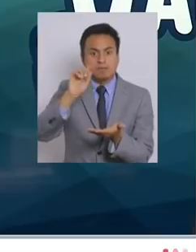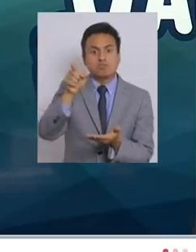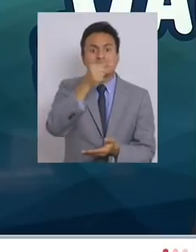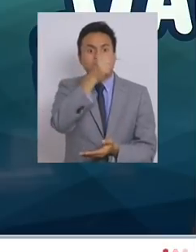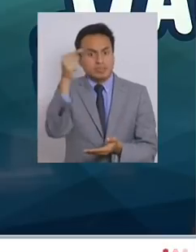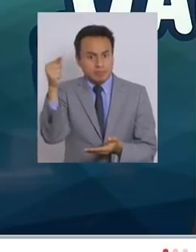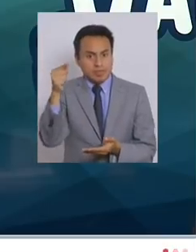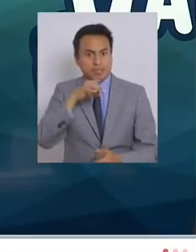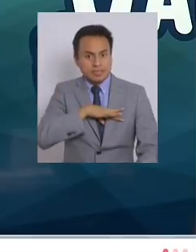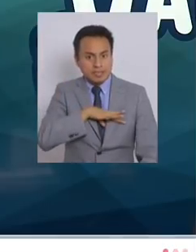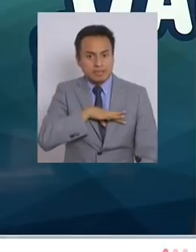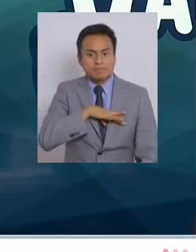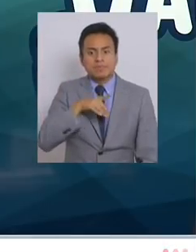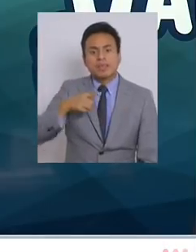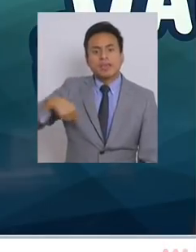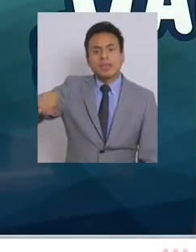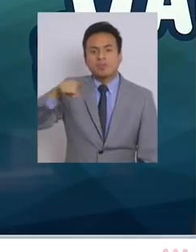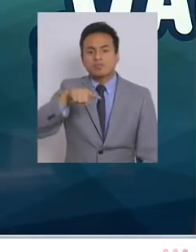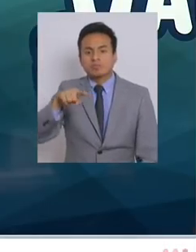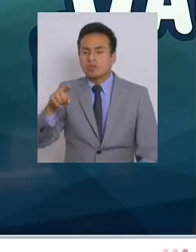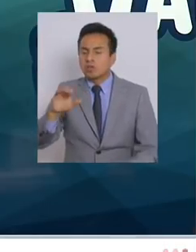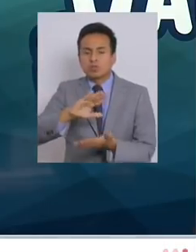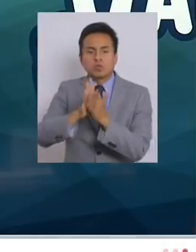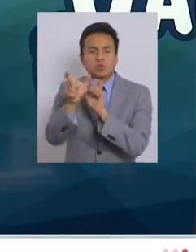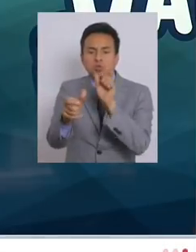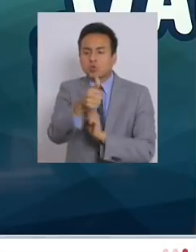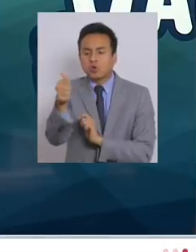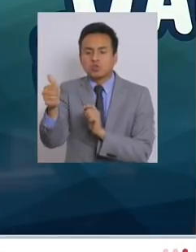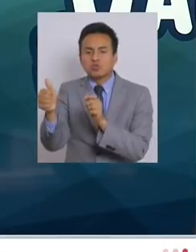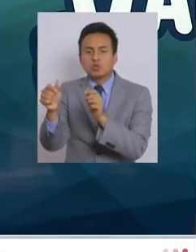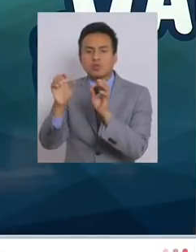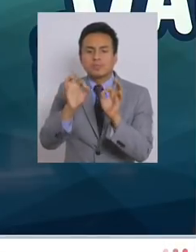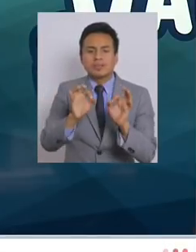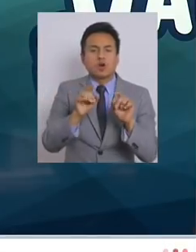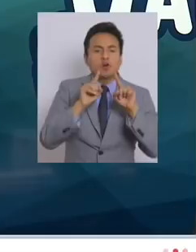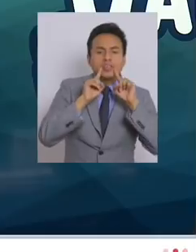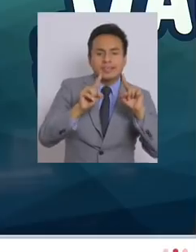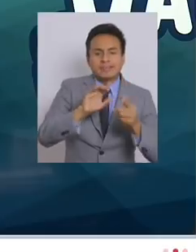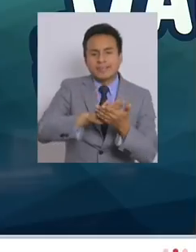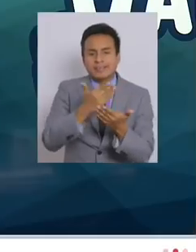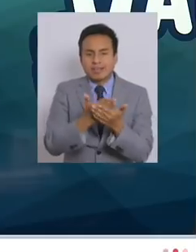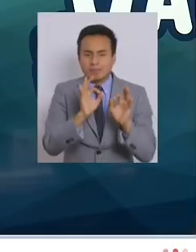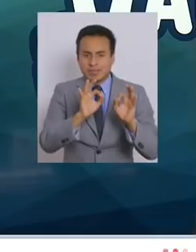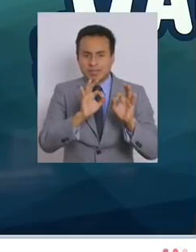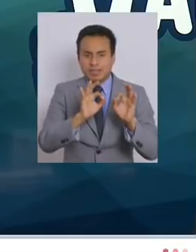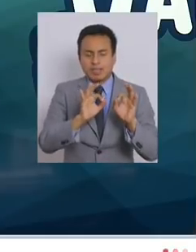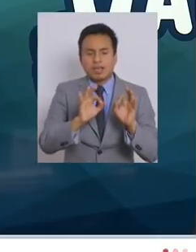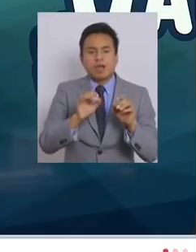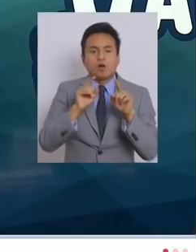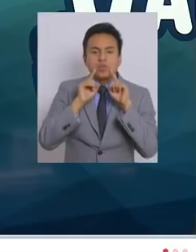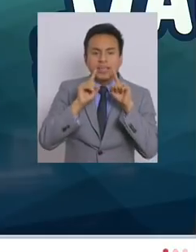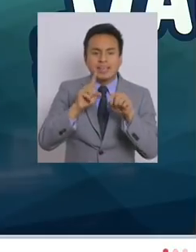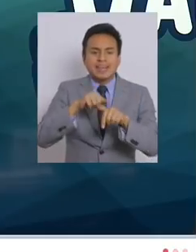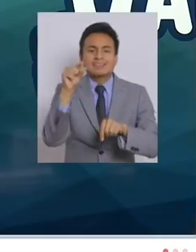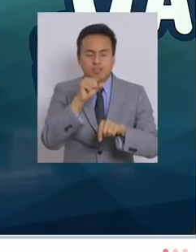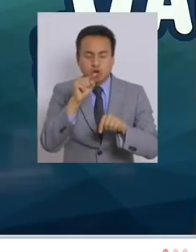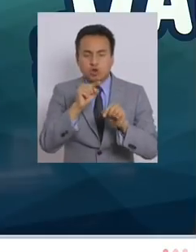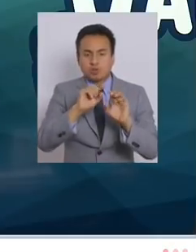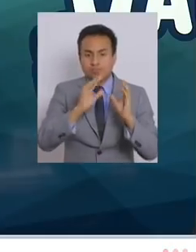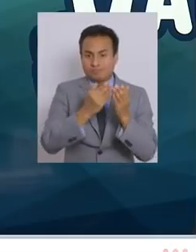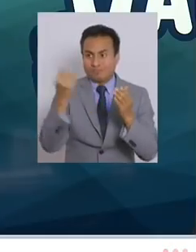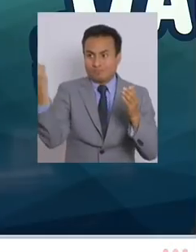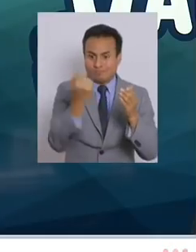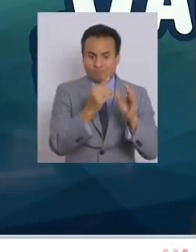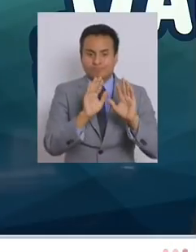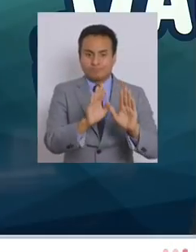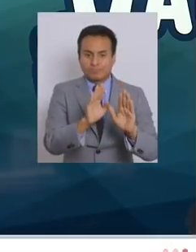próxima semana a chile van a querer trasladarse todos a un hotel sanitario a un hotel transitorio y en ese